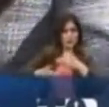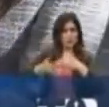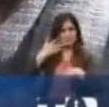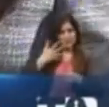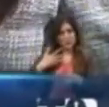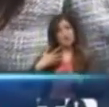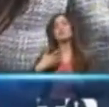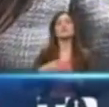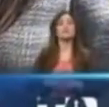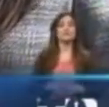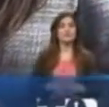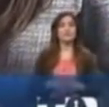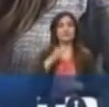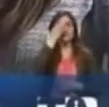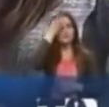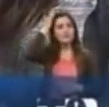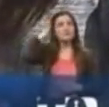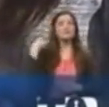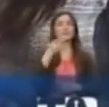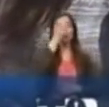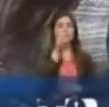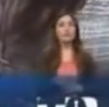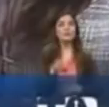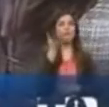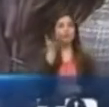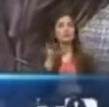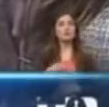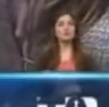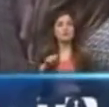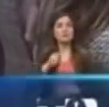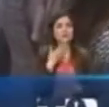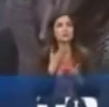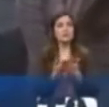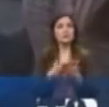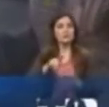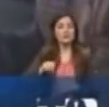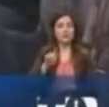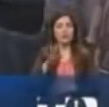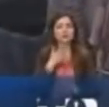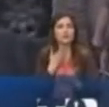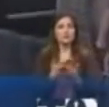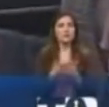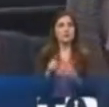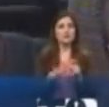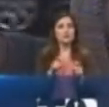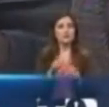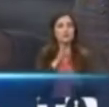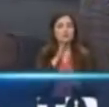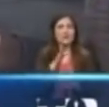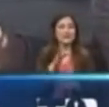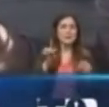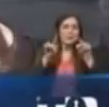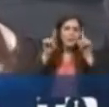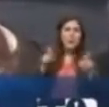plataforma arregle las calles. Así es, Gisela, muy buenos días, aprovecho la oportunidad y agradezco el espacio que nos permitan porque la gente está constantemente